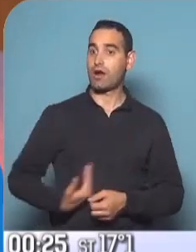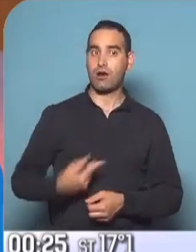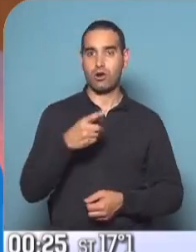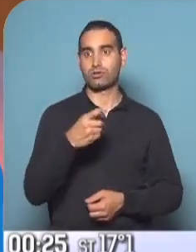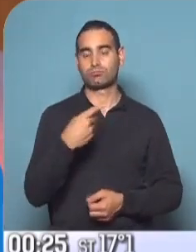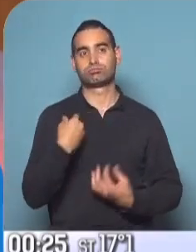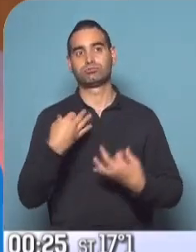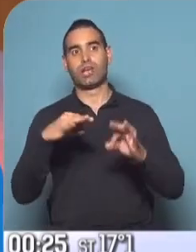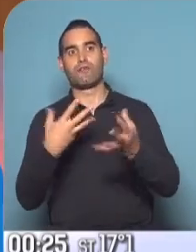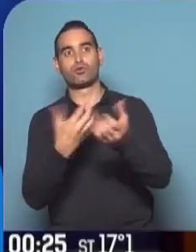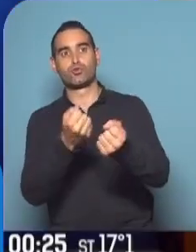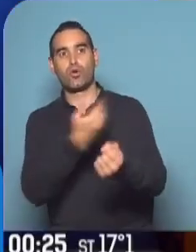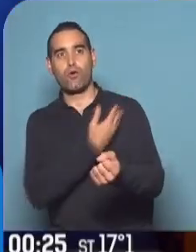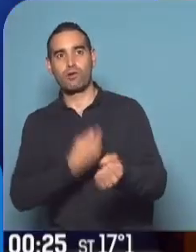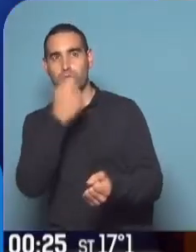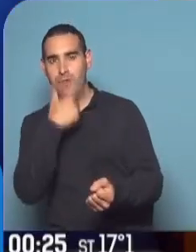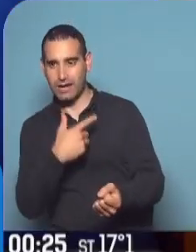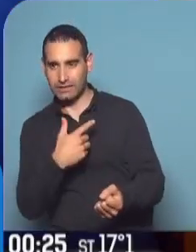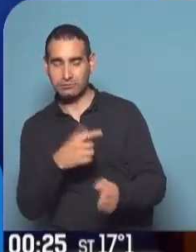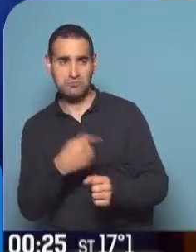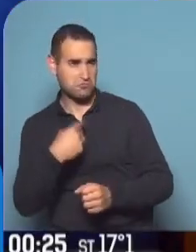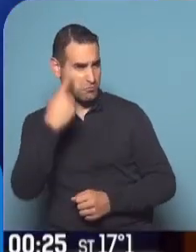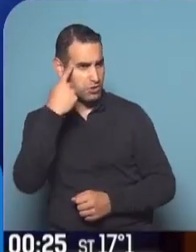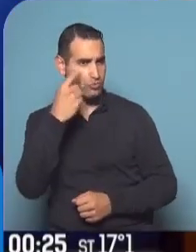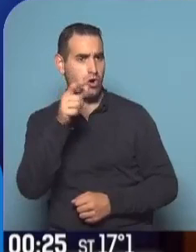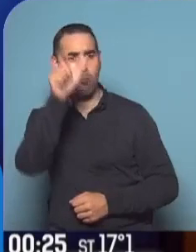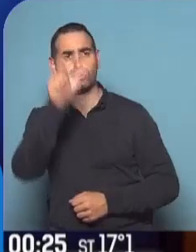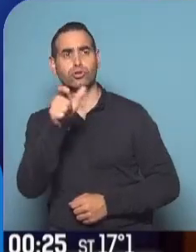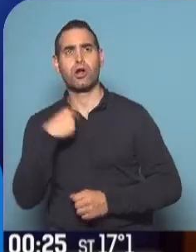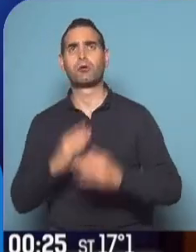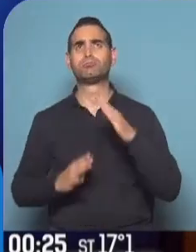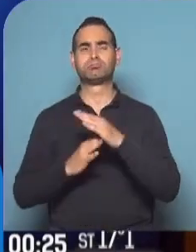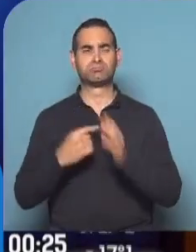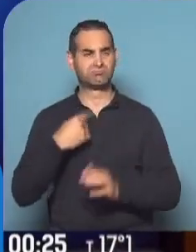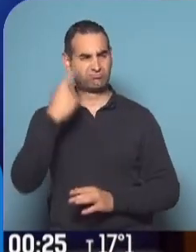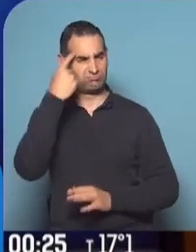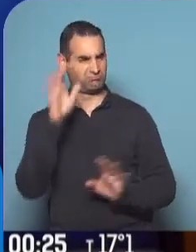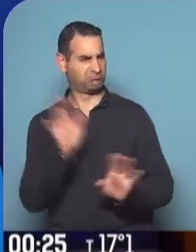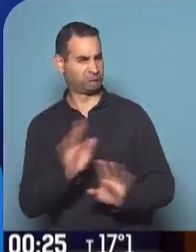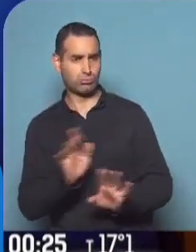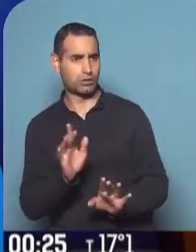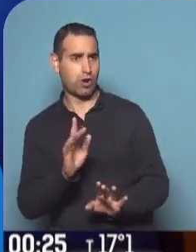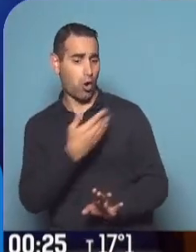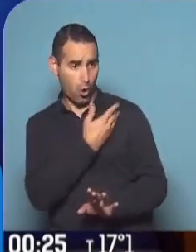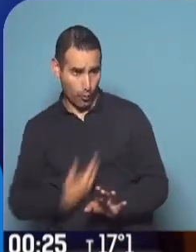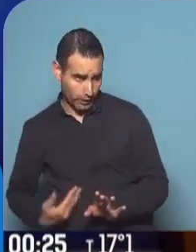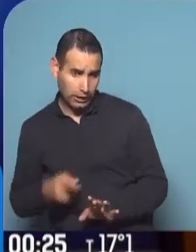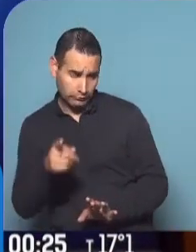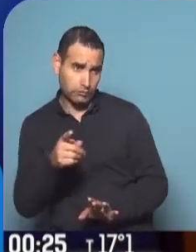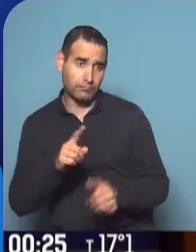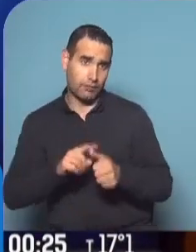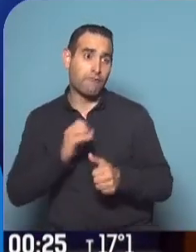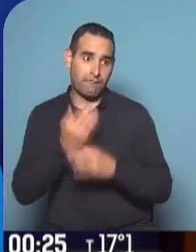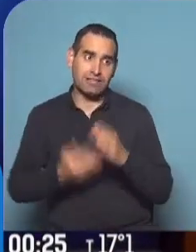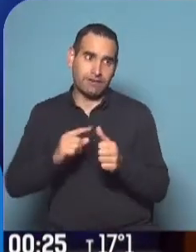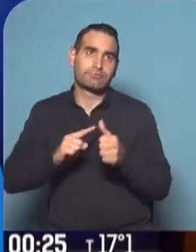gobierno de macri yo no creo en los liderazgos en principio no creo en los liderazgos creo que es un mérito tiene este gobierno entre tanto defecto porque tiene